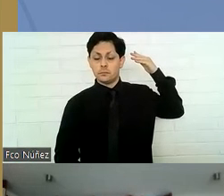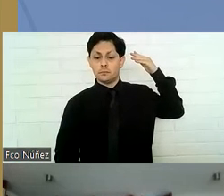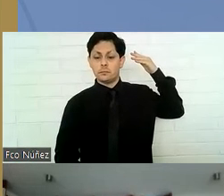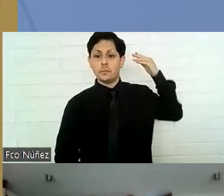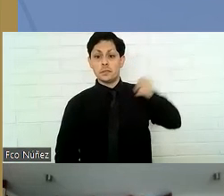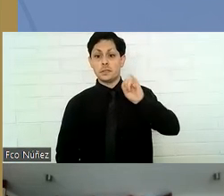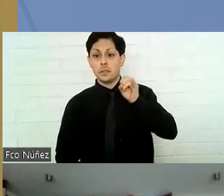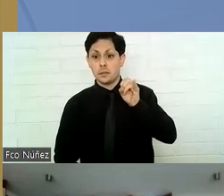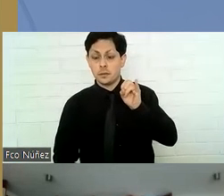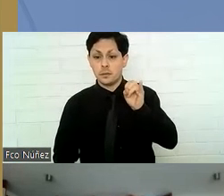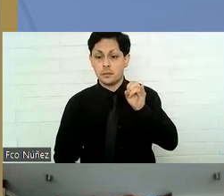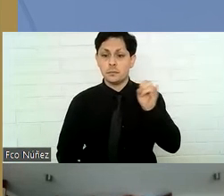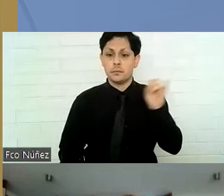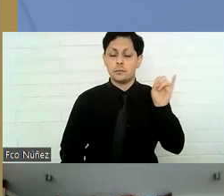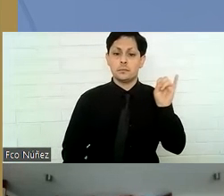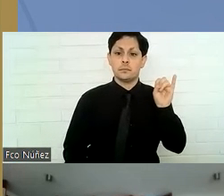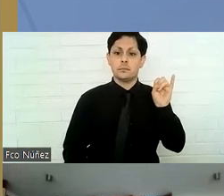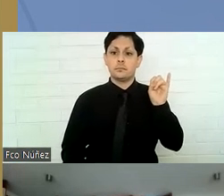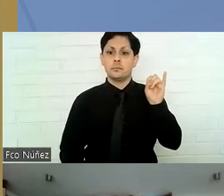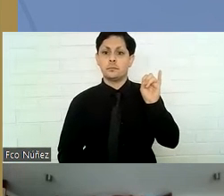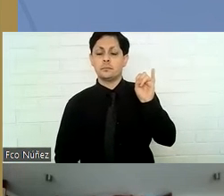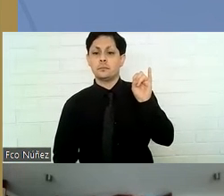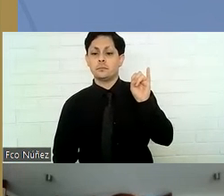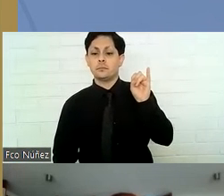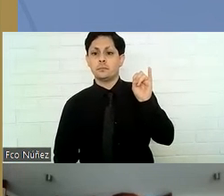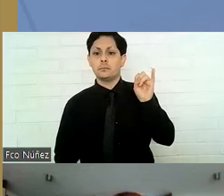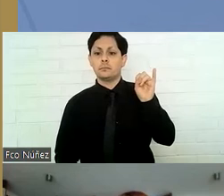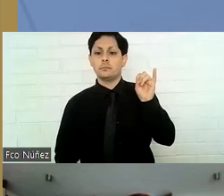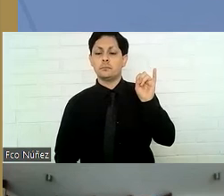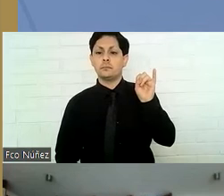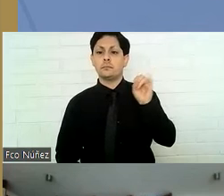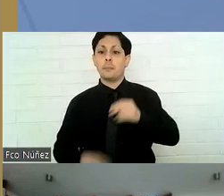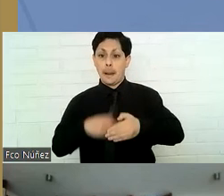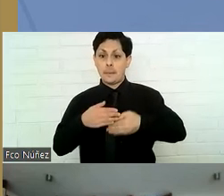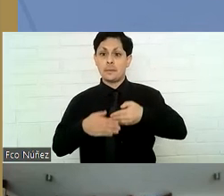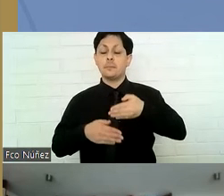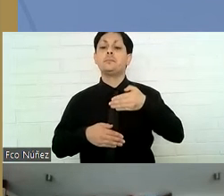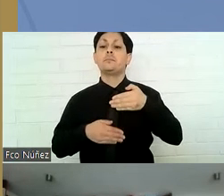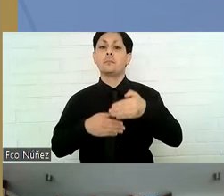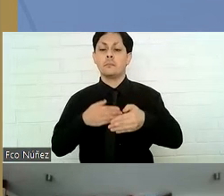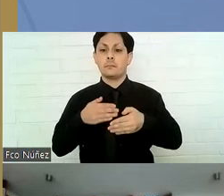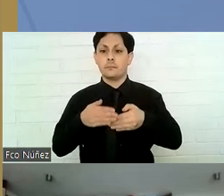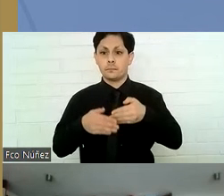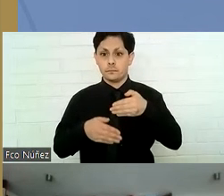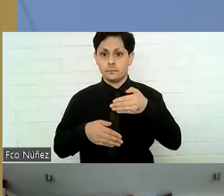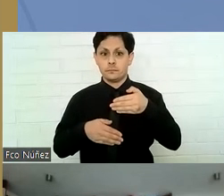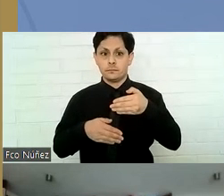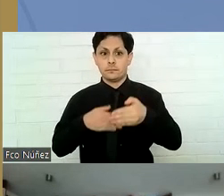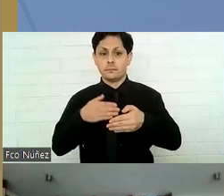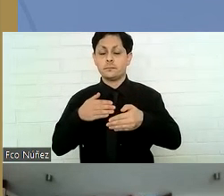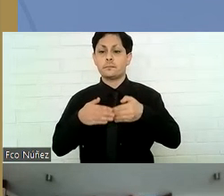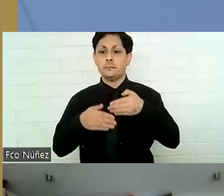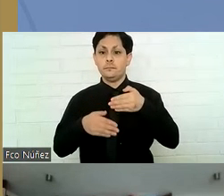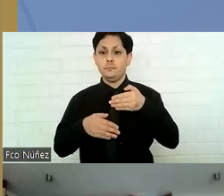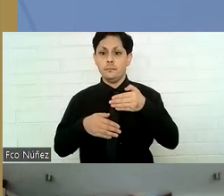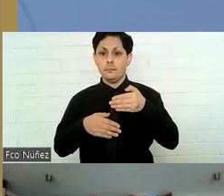Sí, me parece que en el movimiento de las epistemologías se da una característica que es